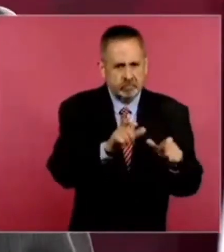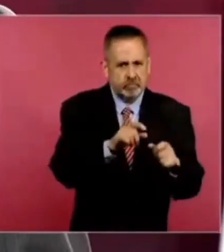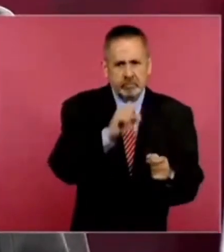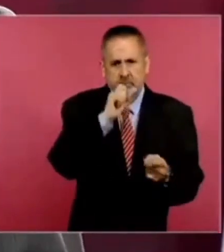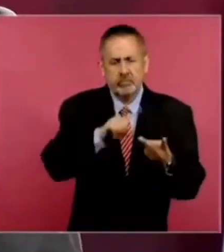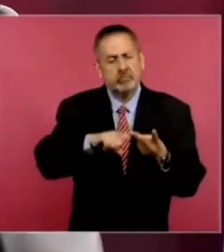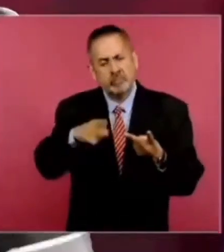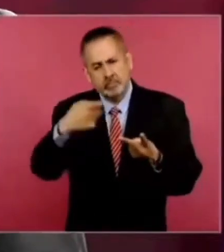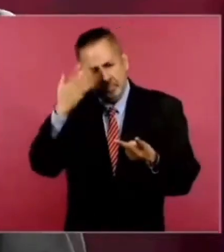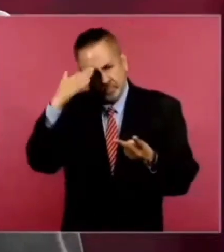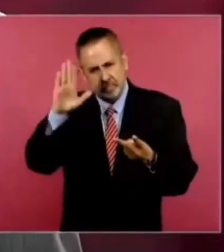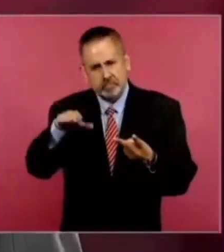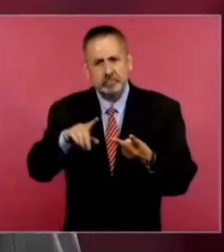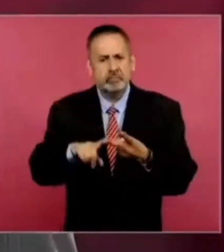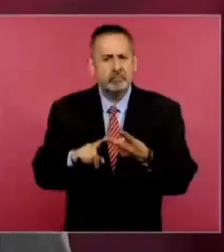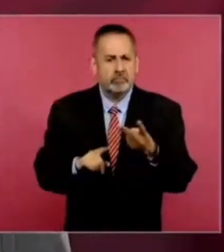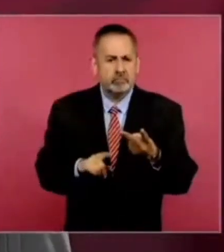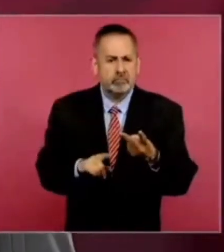señora